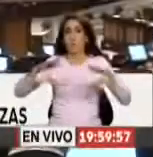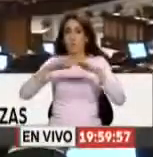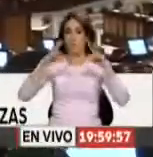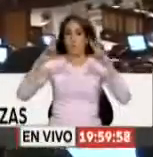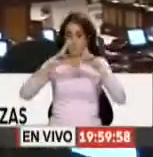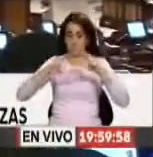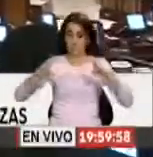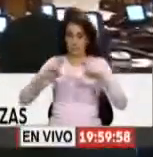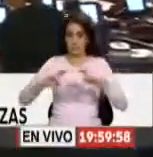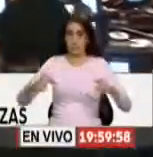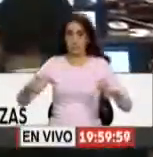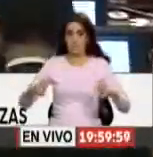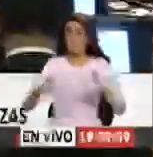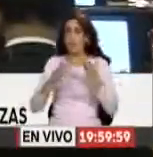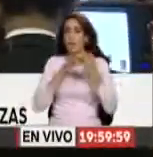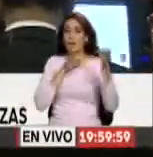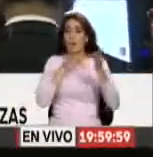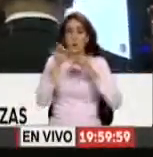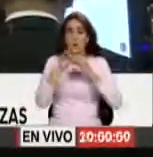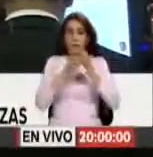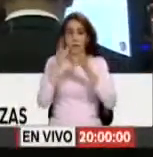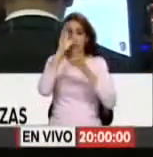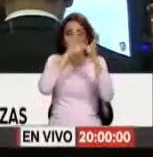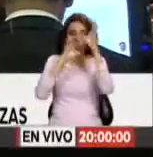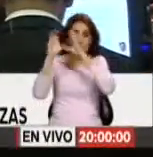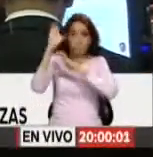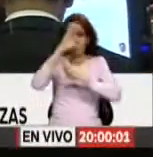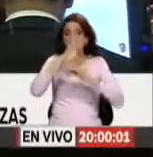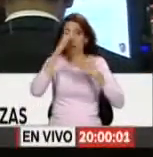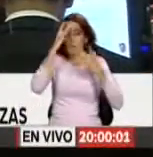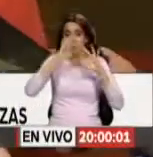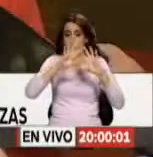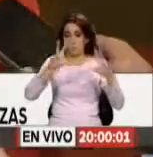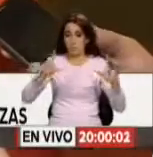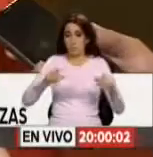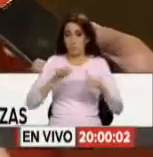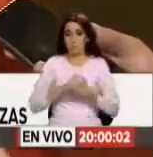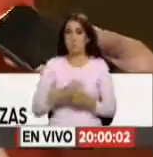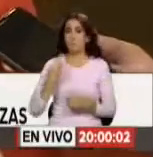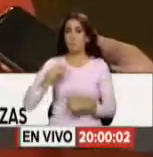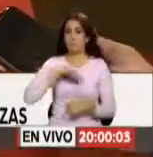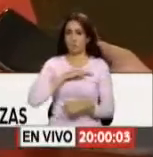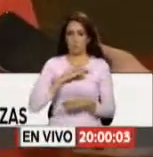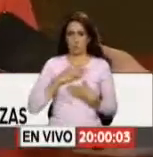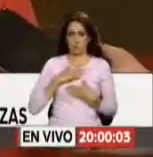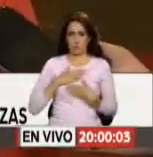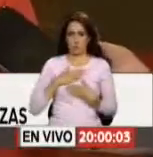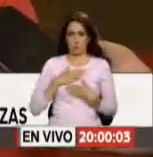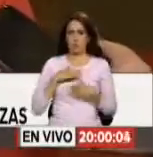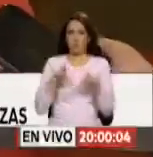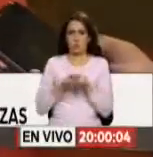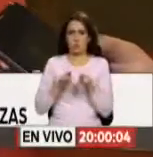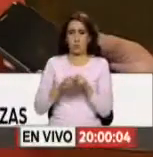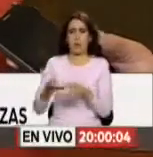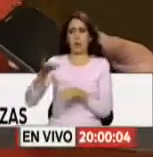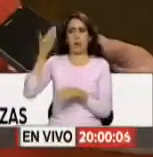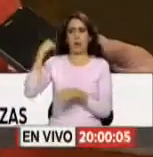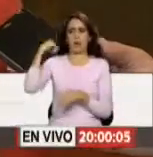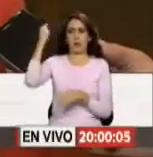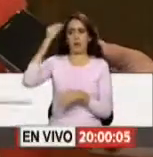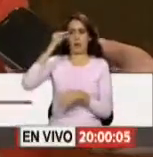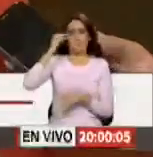investigados, el del espionaje y el de la fiscalización sobre supuestos actos de corrupción. Nosotros no somos la trastienda de ningún